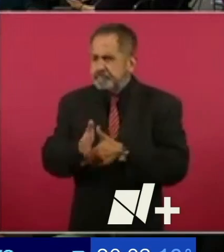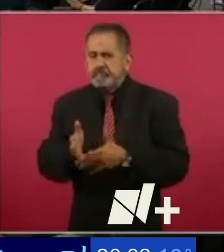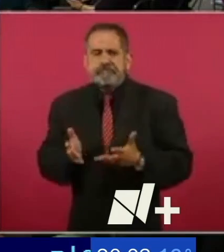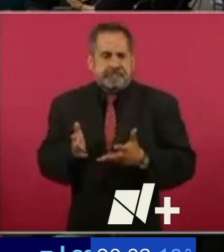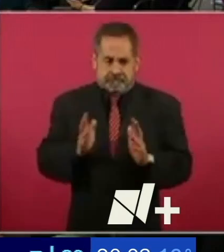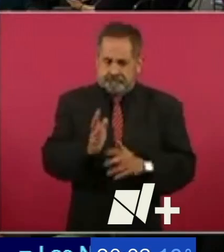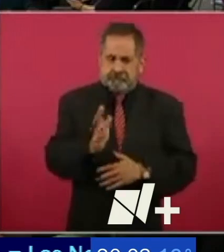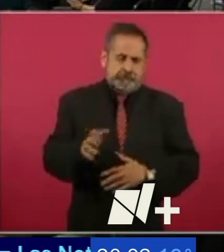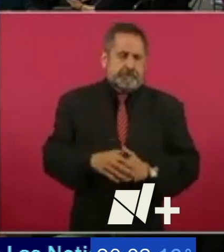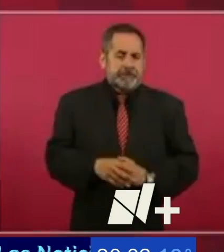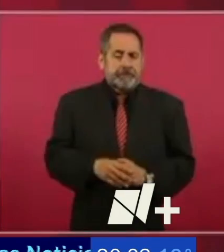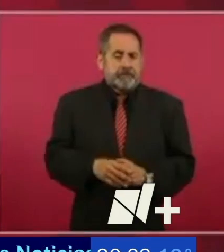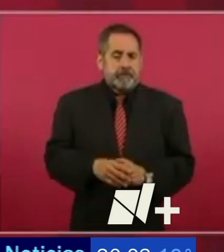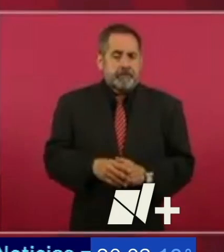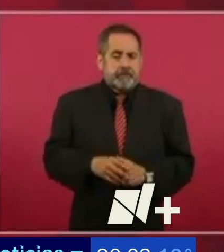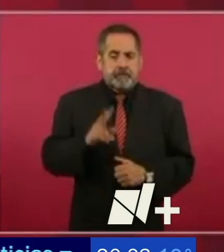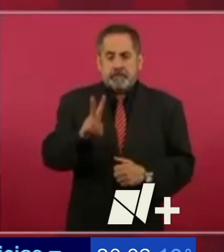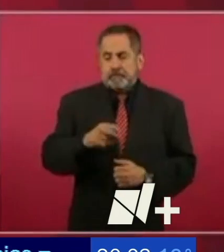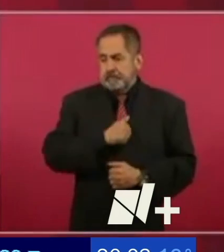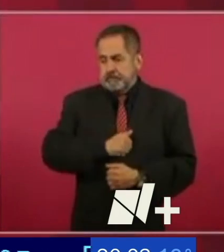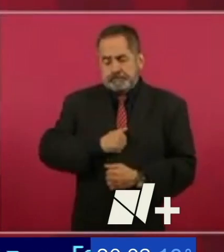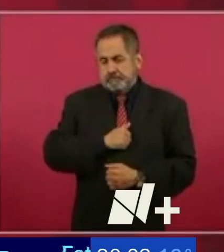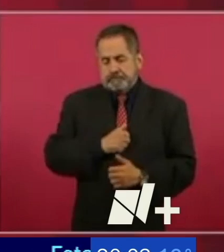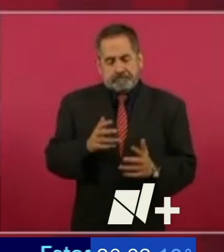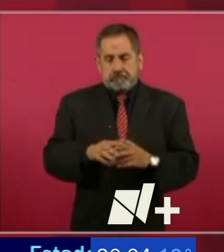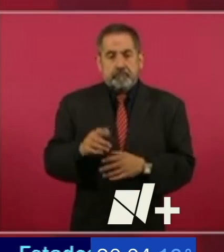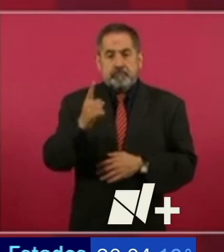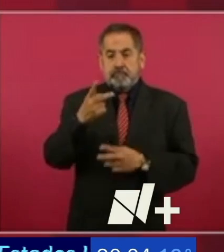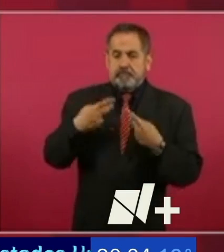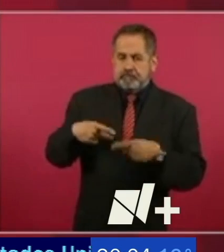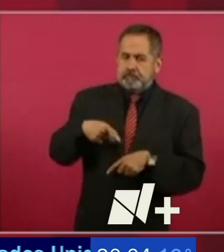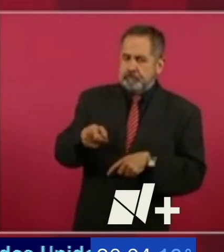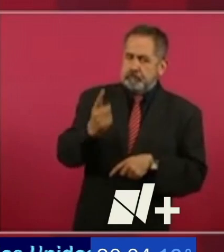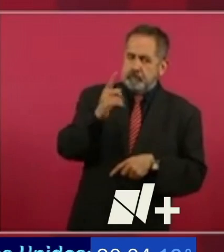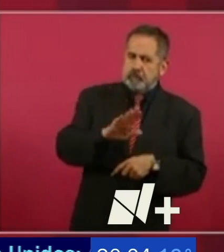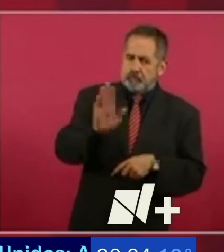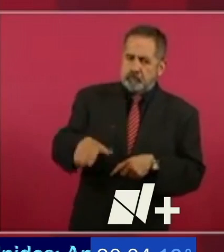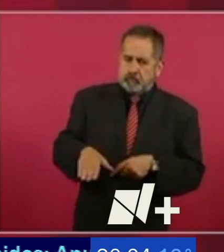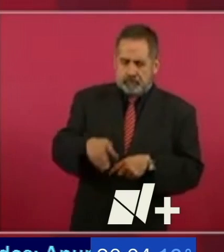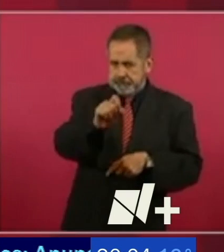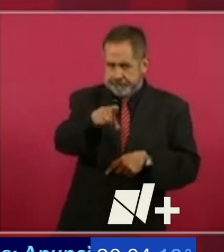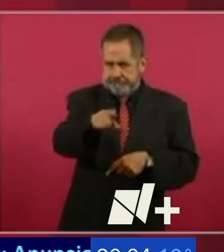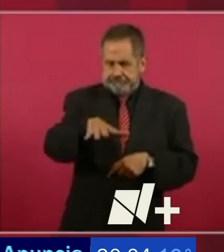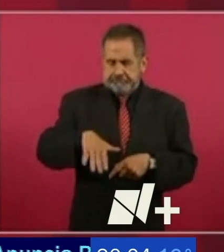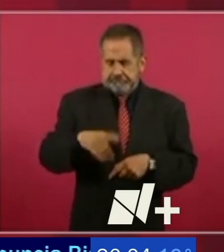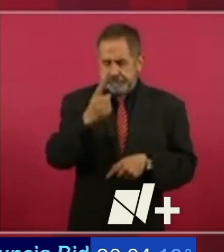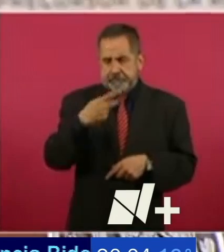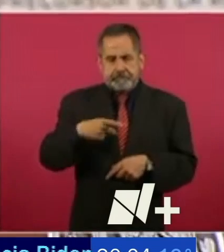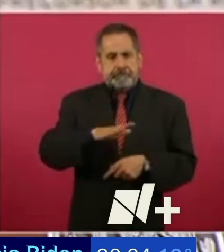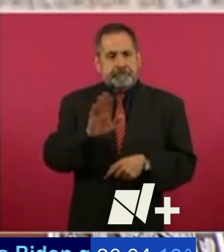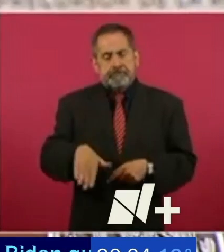violencia tema en el que sostuvo que los homicidios se concentran en sólo 6 de los 32